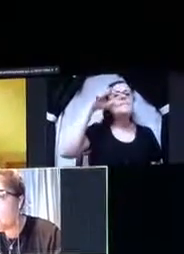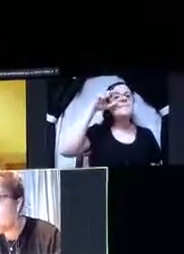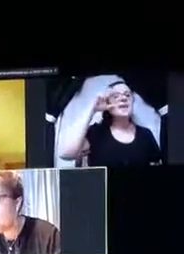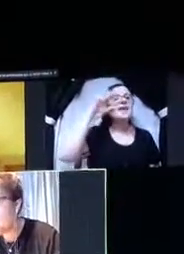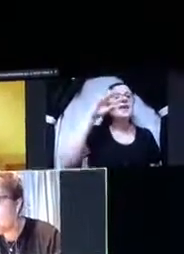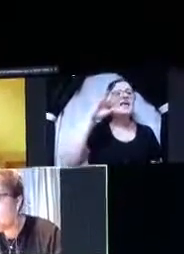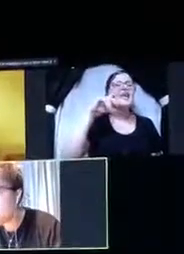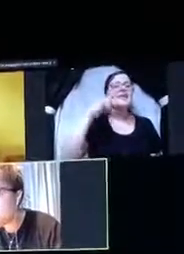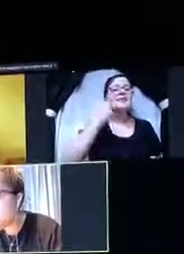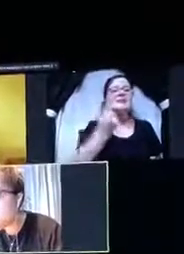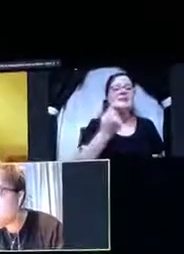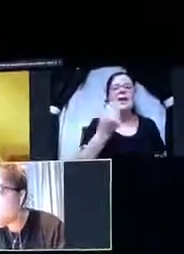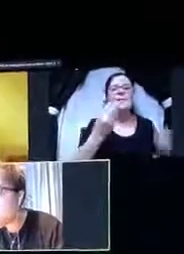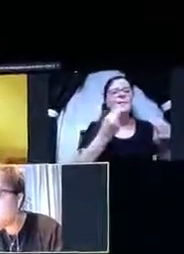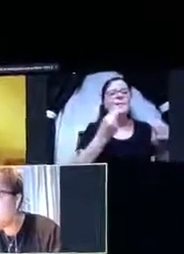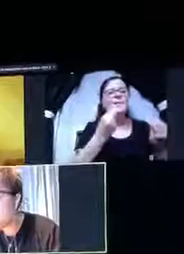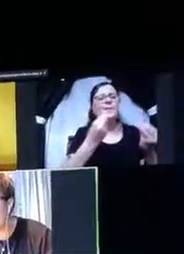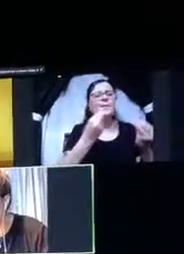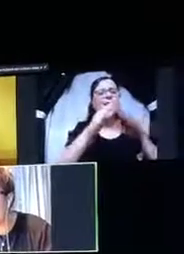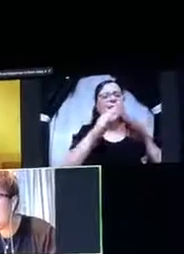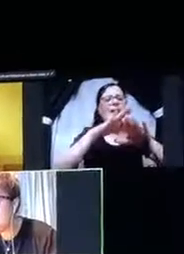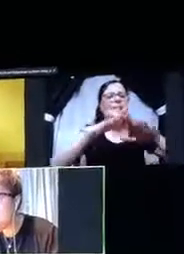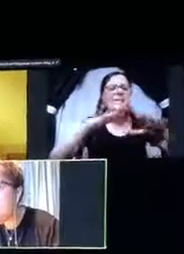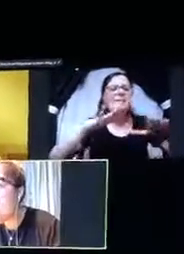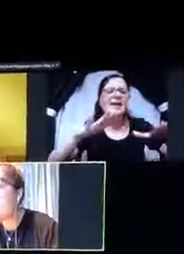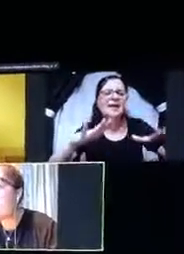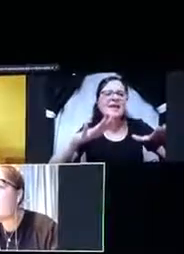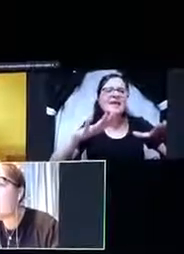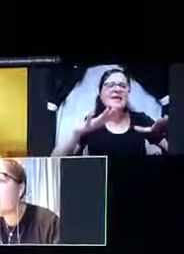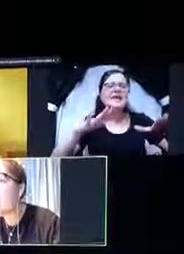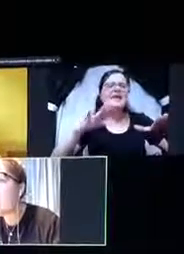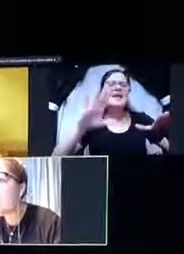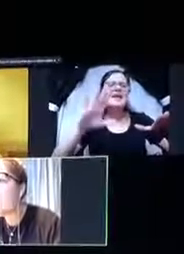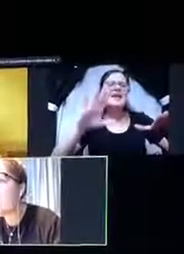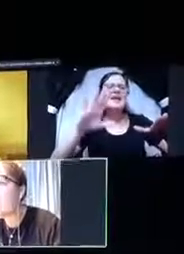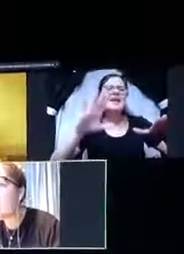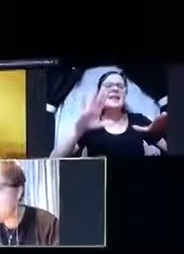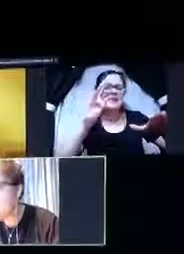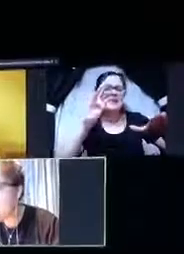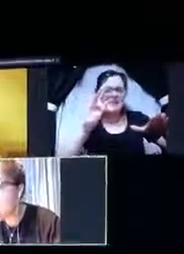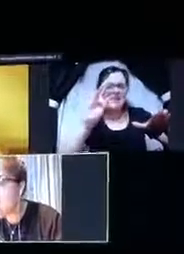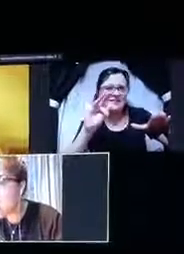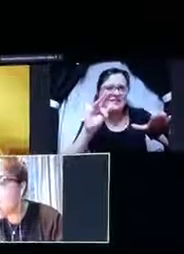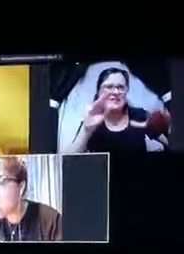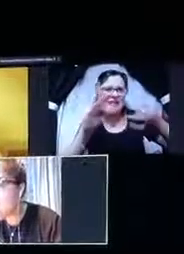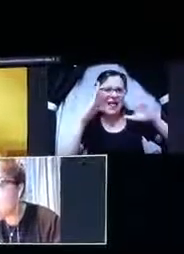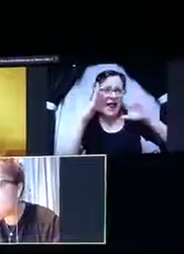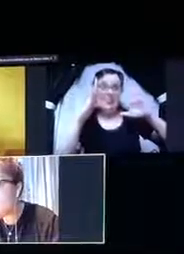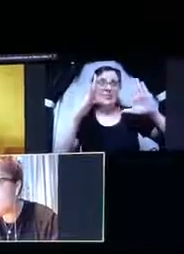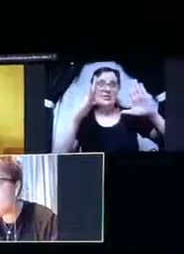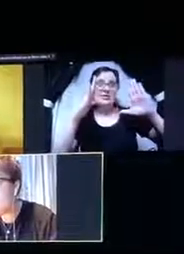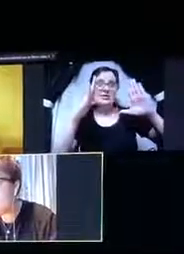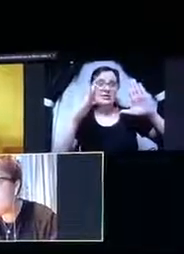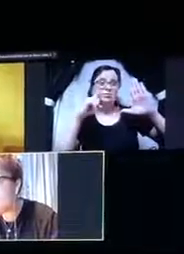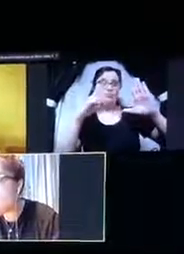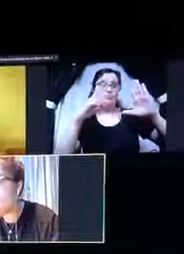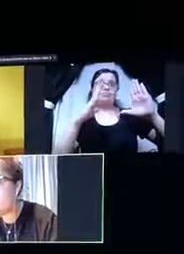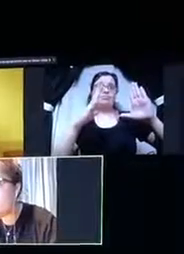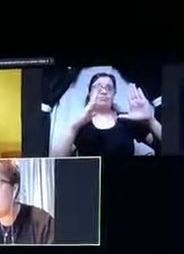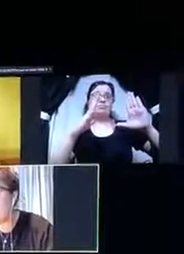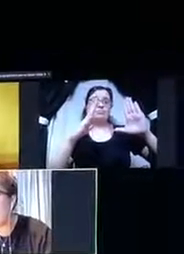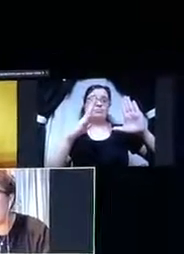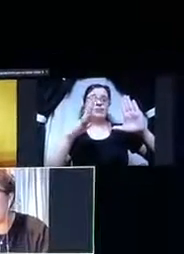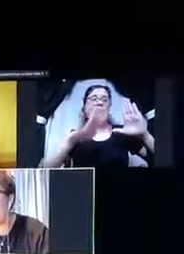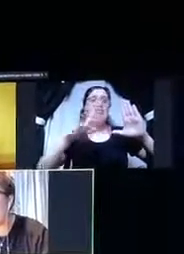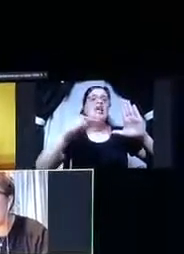es viable en niños con déficit de atención. A mi niño le cuesta mucho mantener la atención. Él copia muy bien,